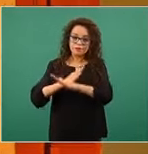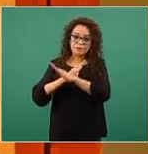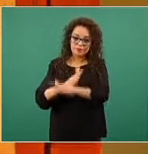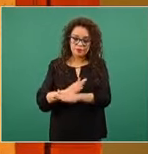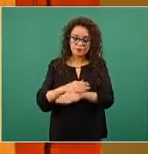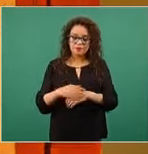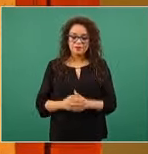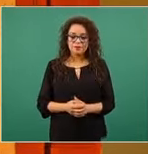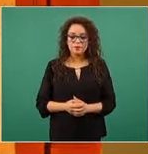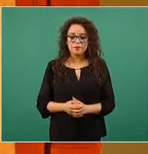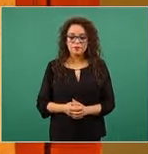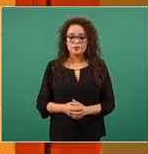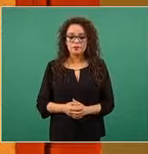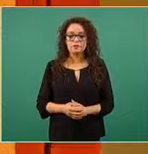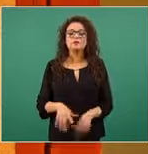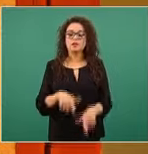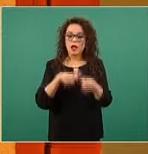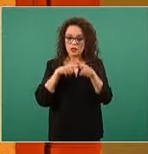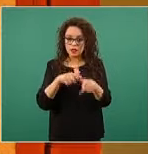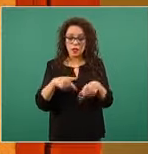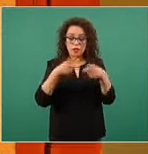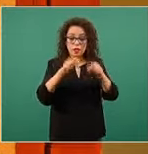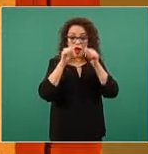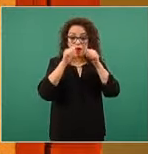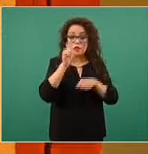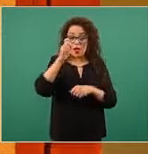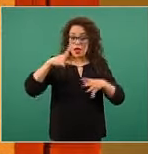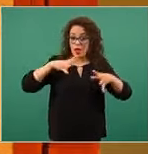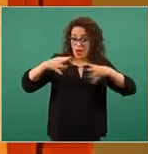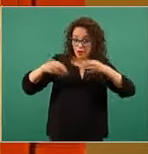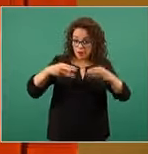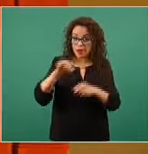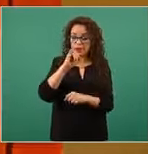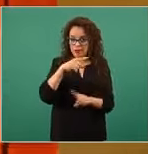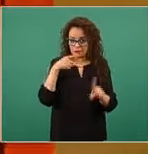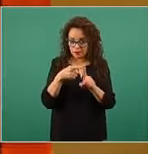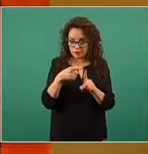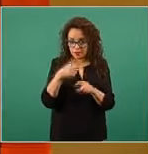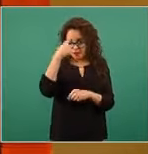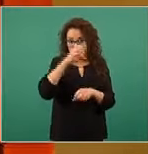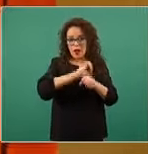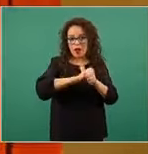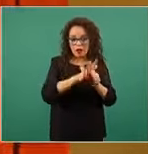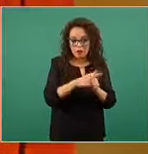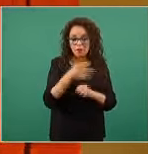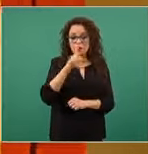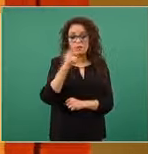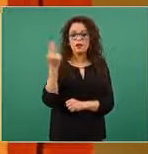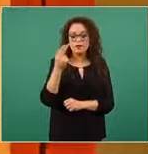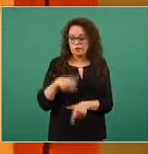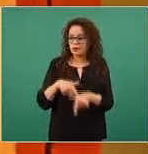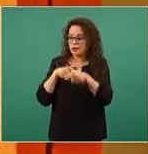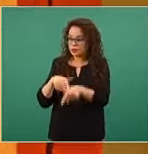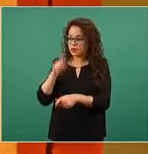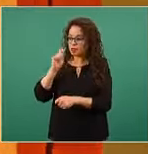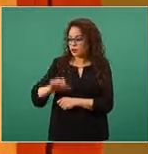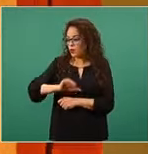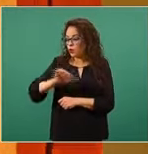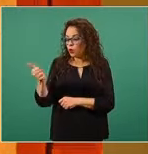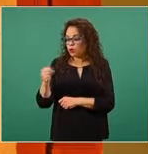Seguimos atendiendo la epidemia, seguimos avanzando en la vacunación contra COVID, pero tenemos que seguir avanzando en el